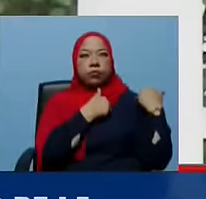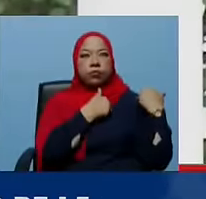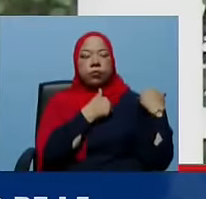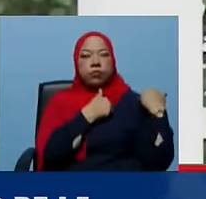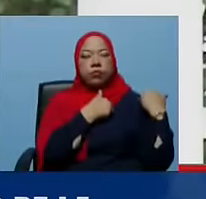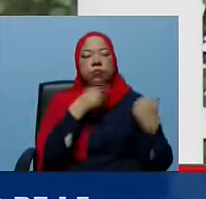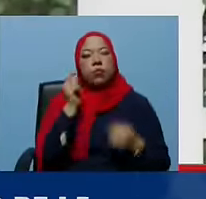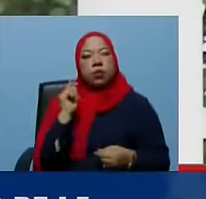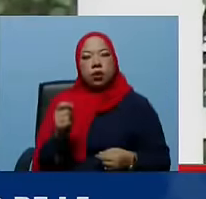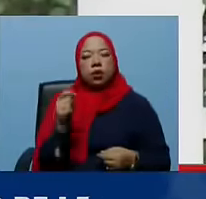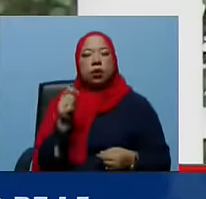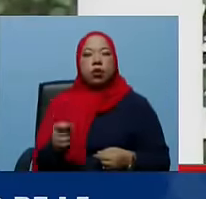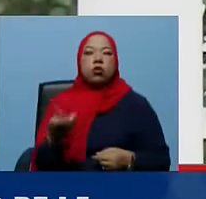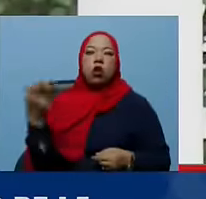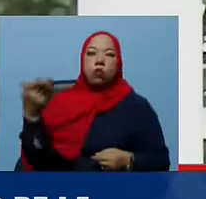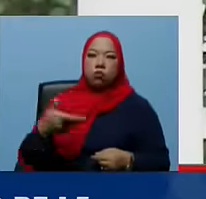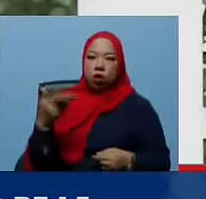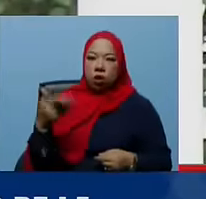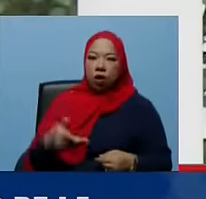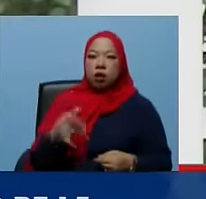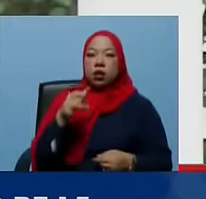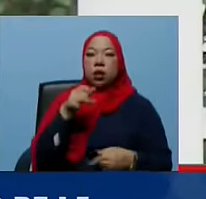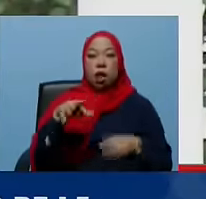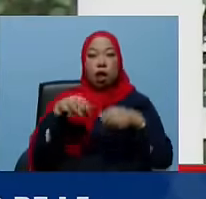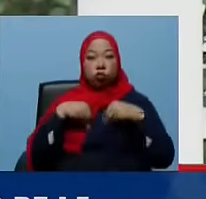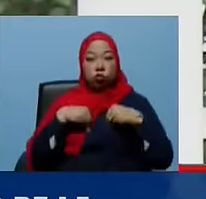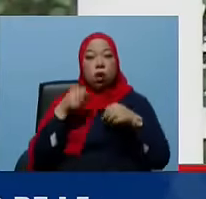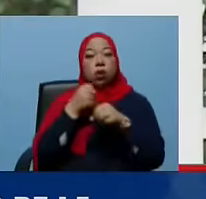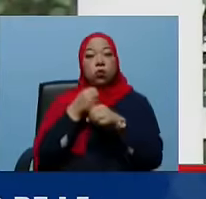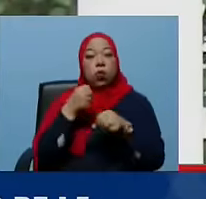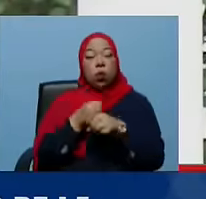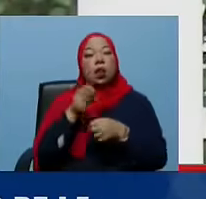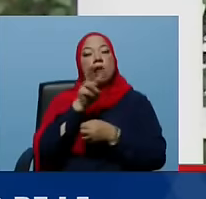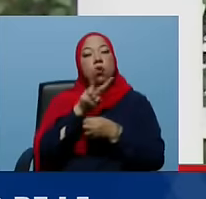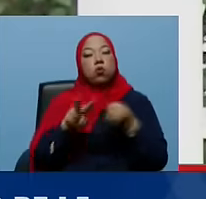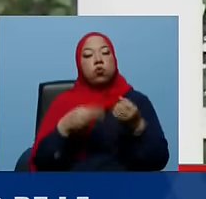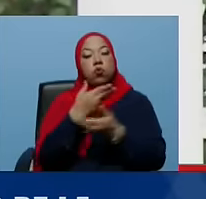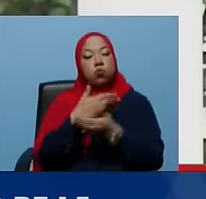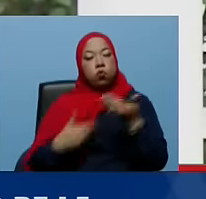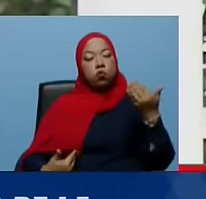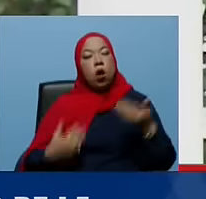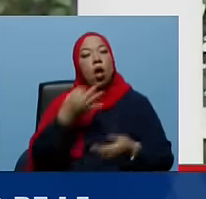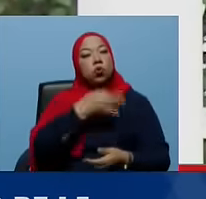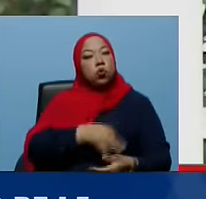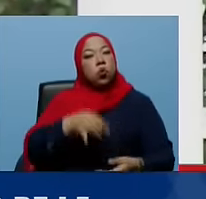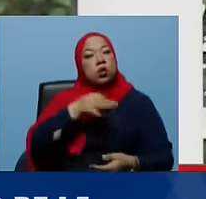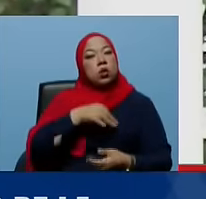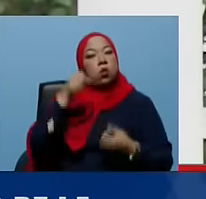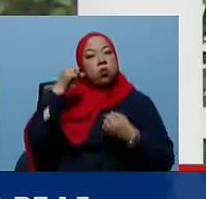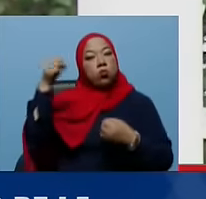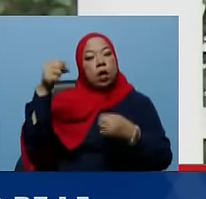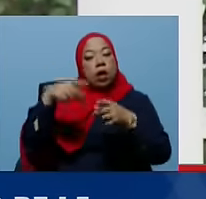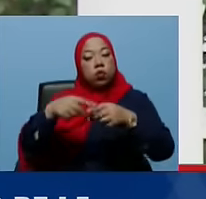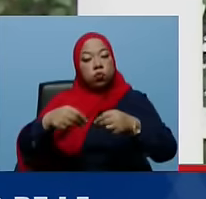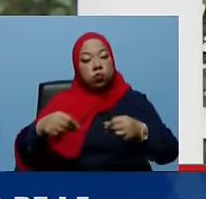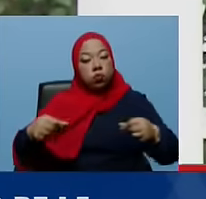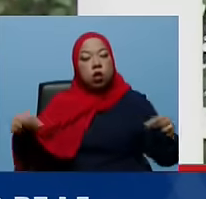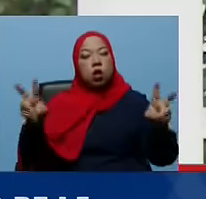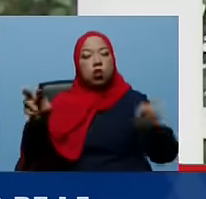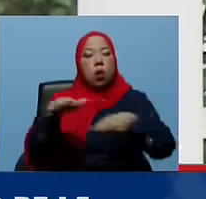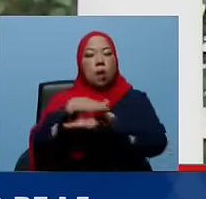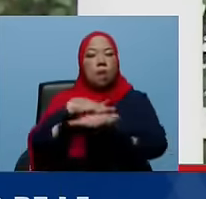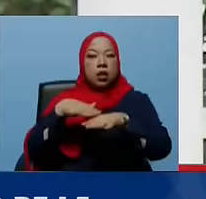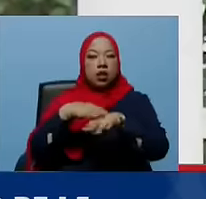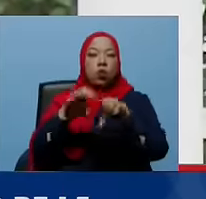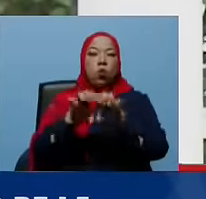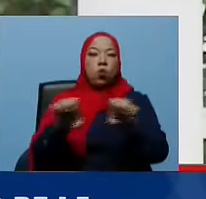y tareas muy importantes el vicepresidente del Socialismo Social y Territorial y nuevo ministro de